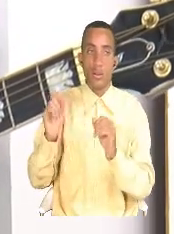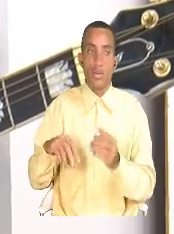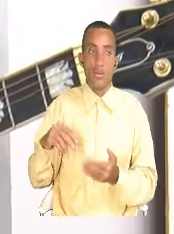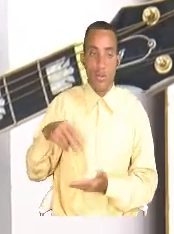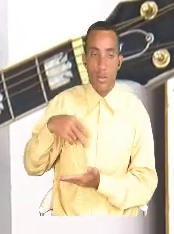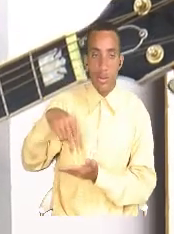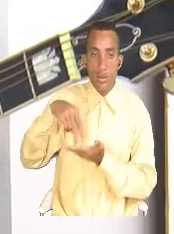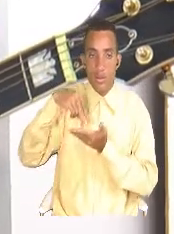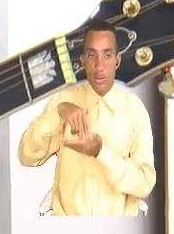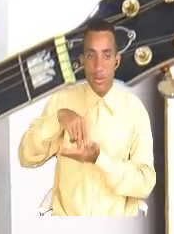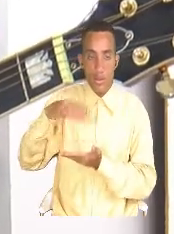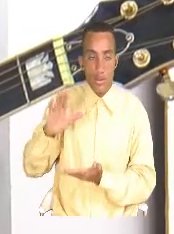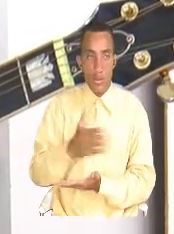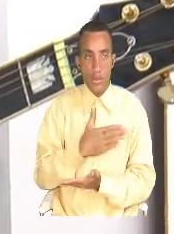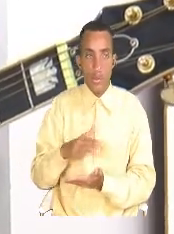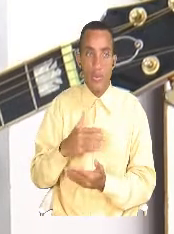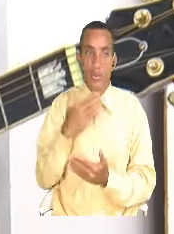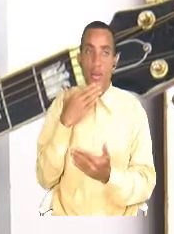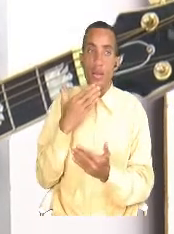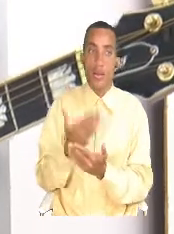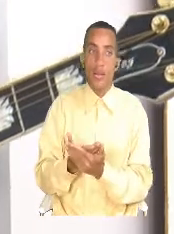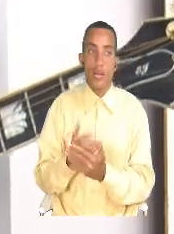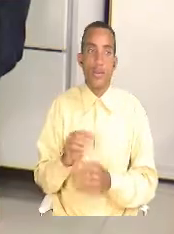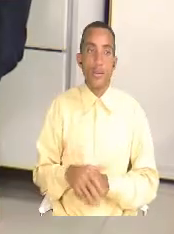independientes. Queríamos agradecerle también